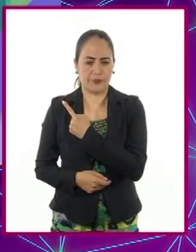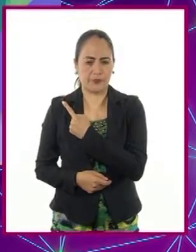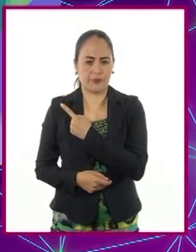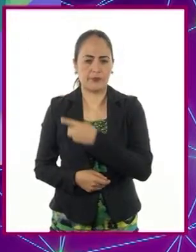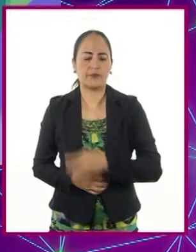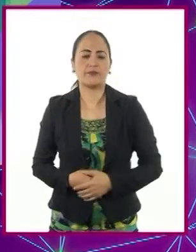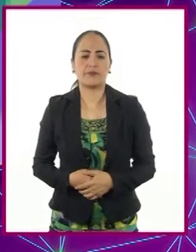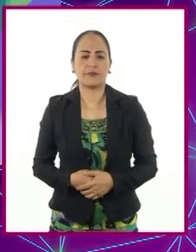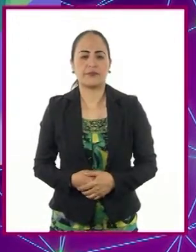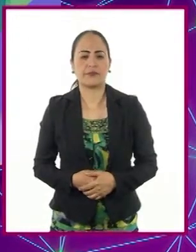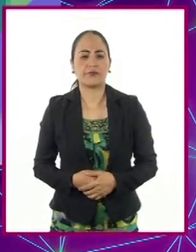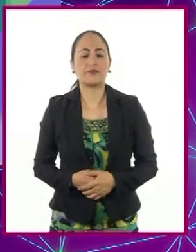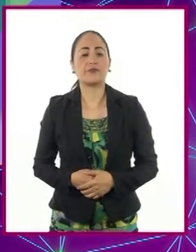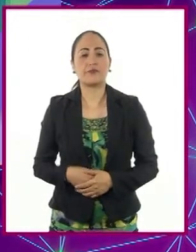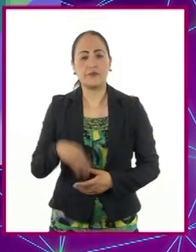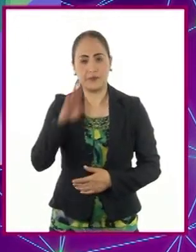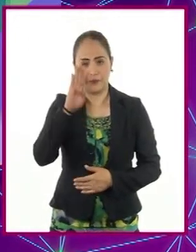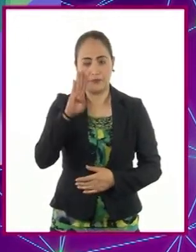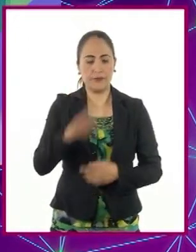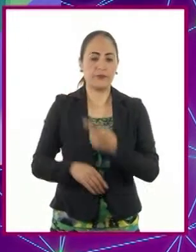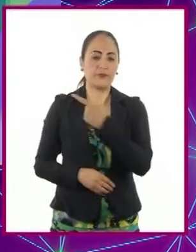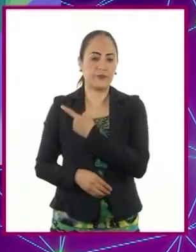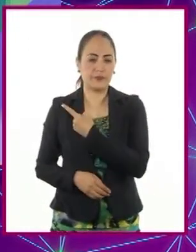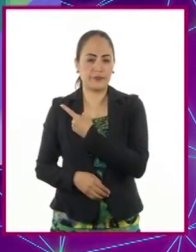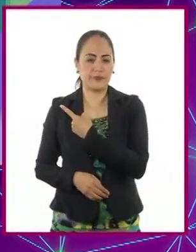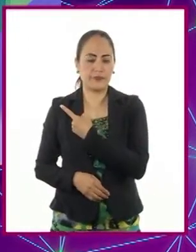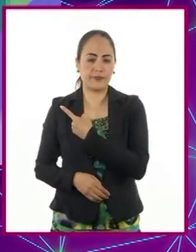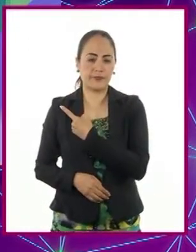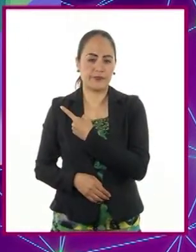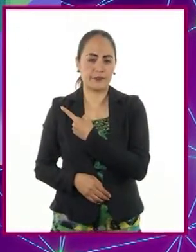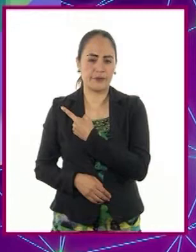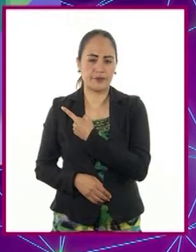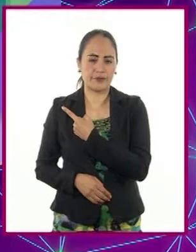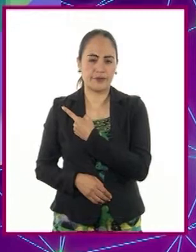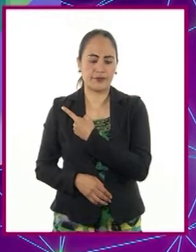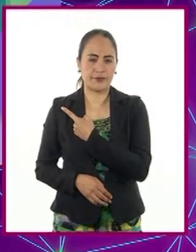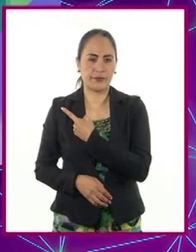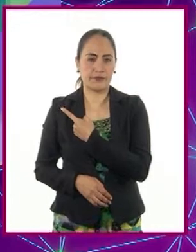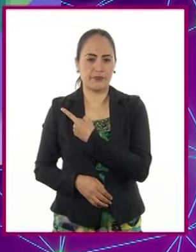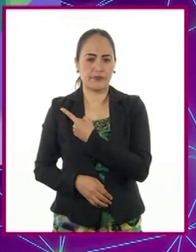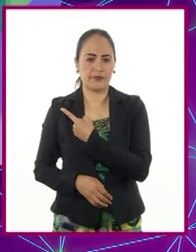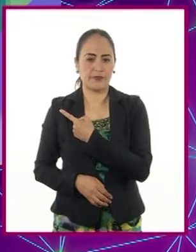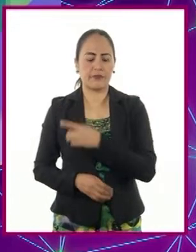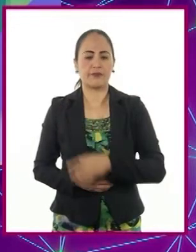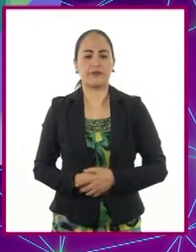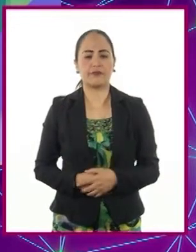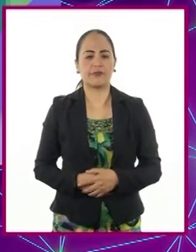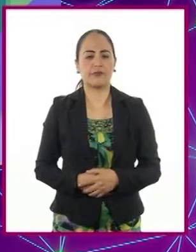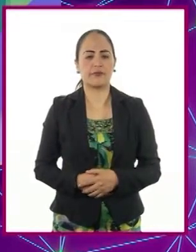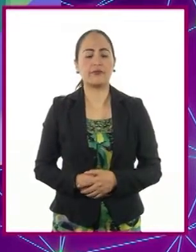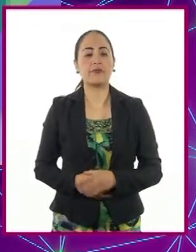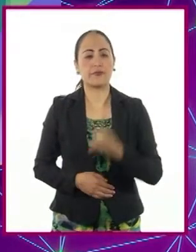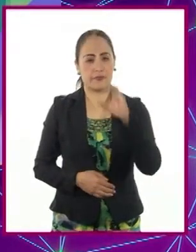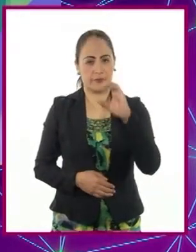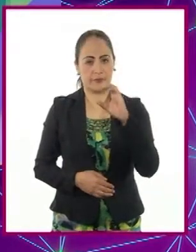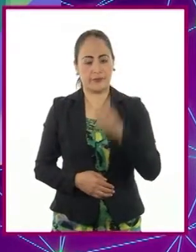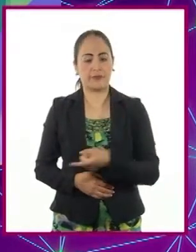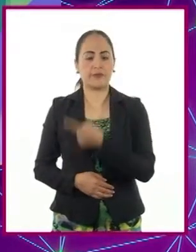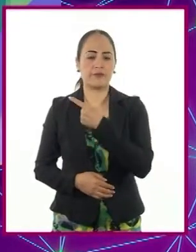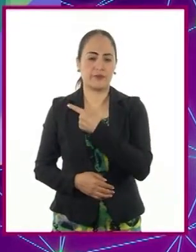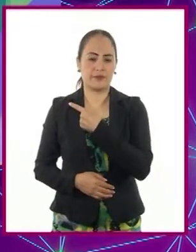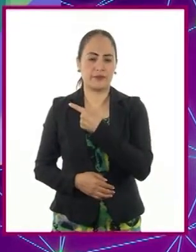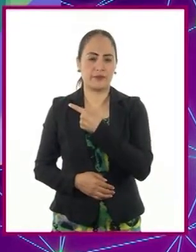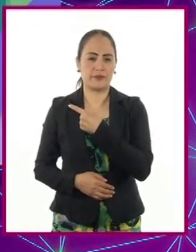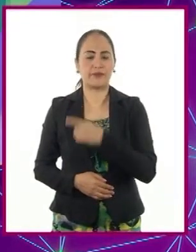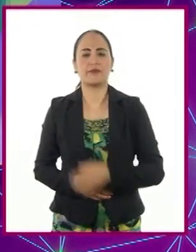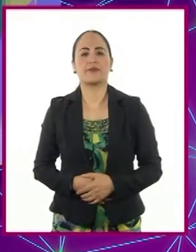tabla periódica, la asignación del número de oxidación de elementos no metálicos representativos, las reacciones de los no